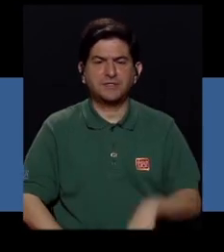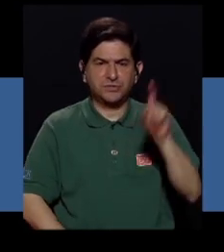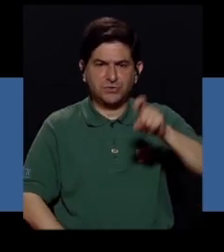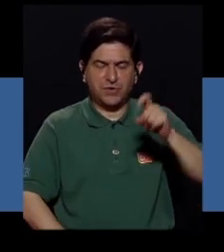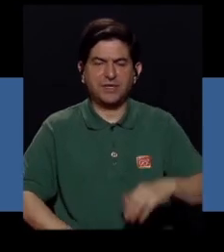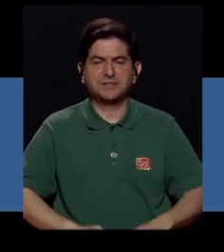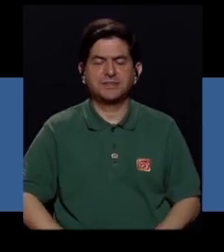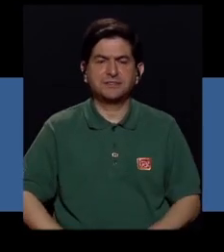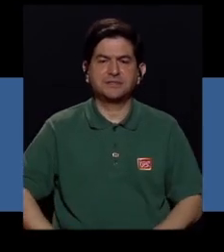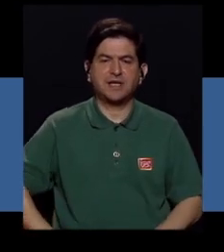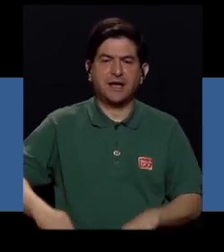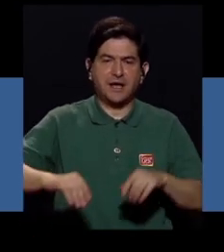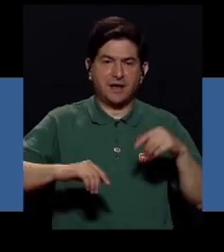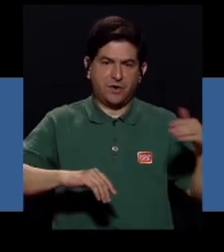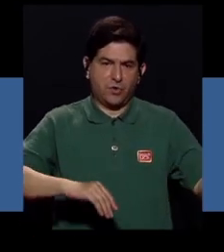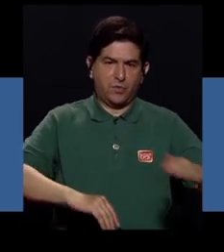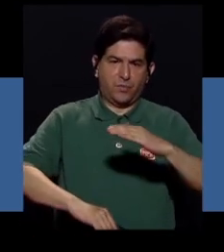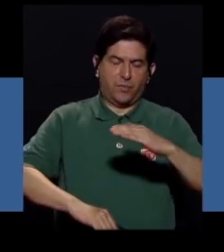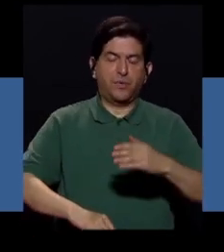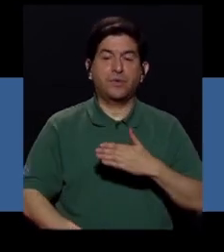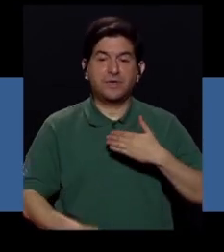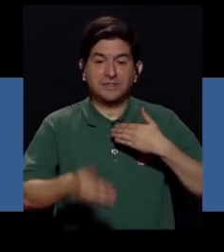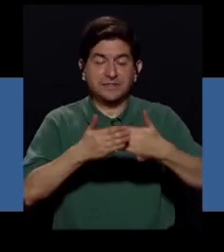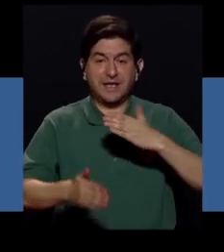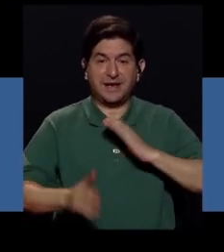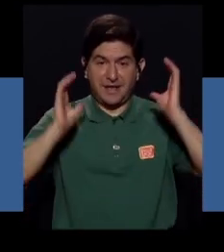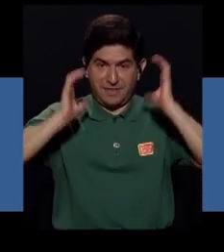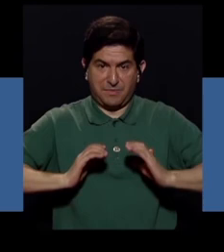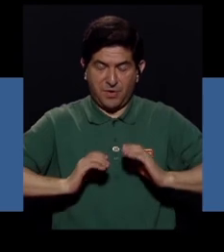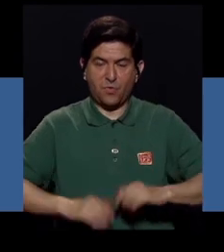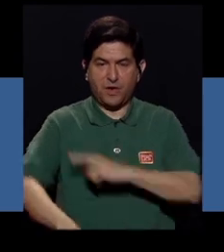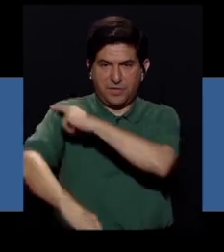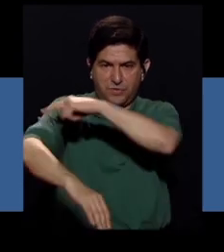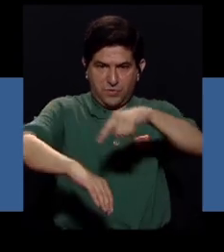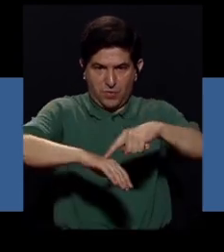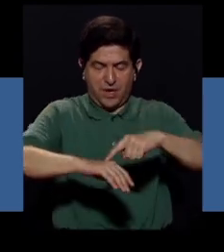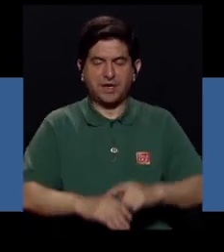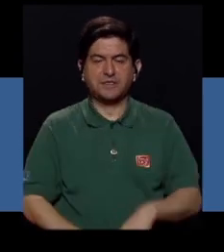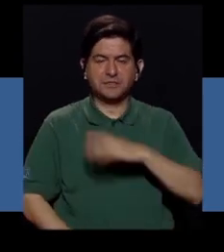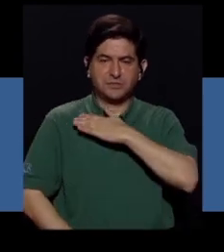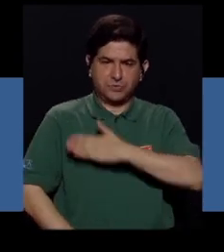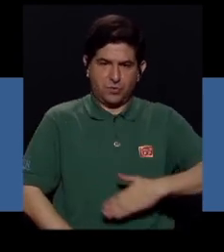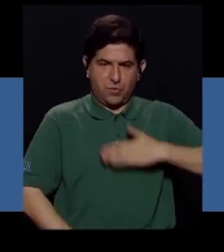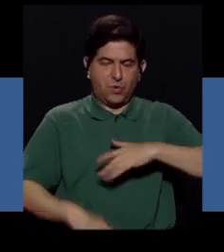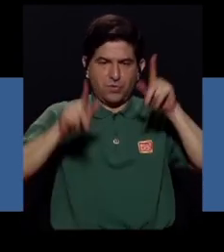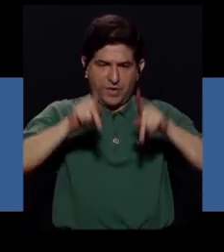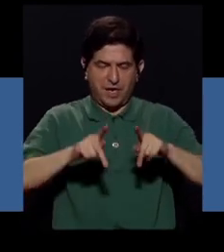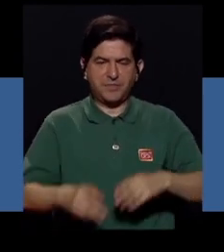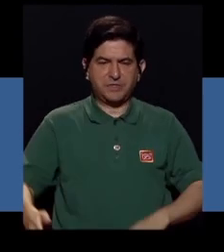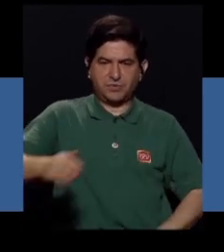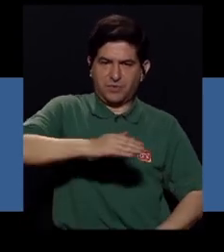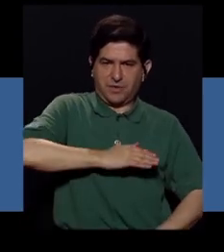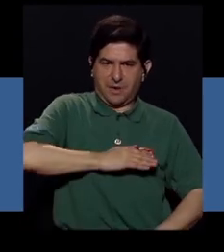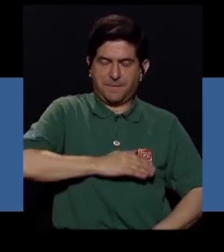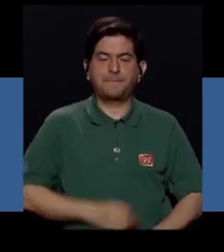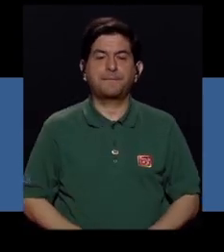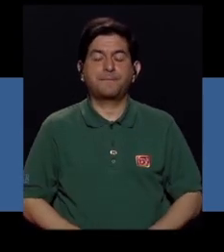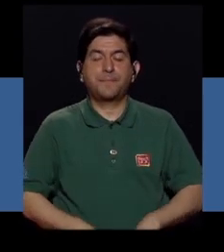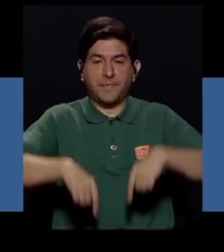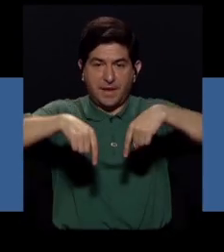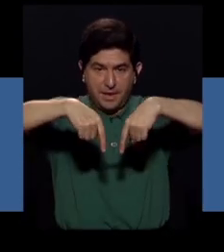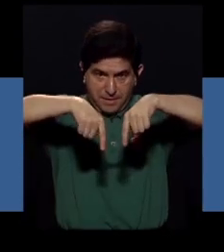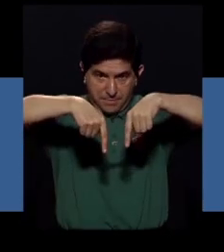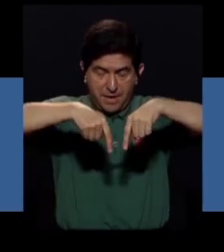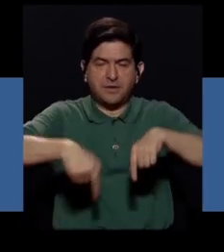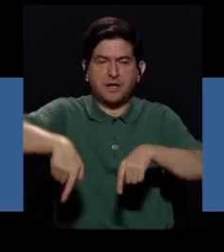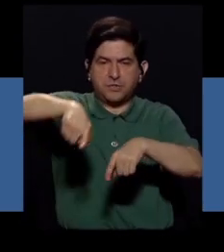a lateralizar. El brazo que está cerca de mi cuerpo lo voy a colocar sobre el abdomen de la persona y las piernas las vamos a